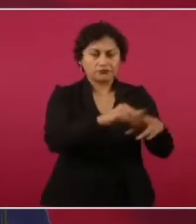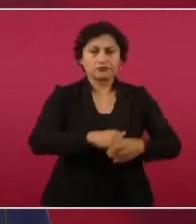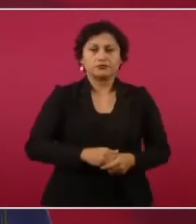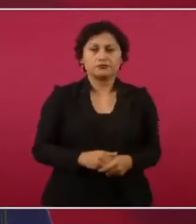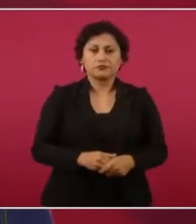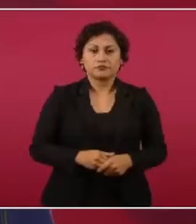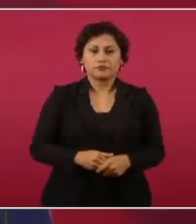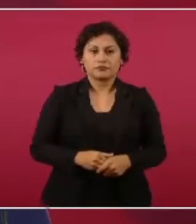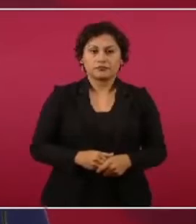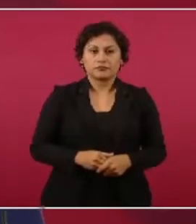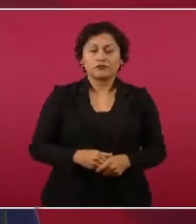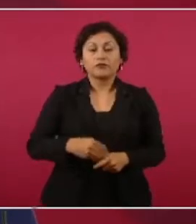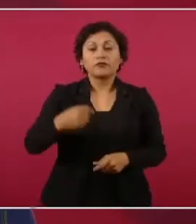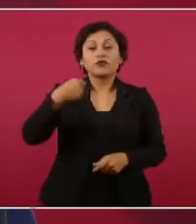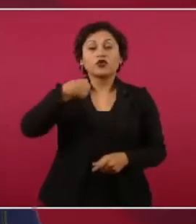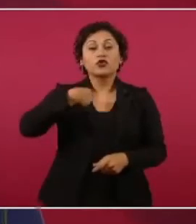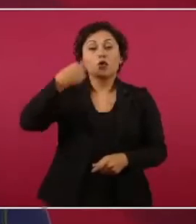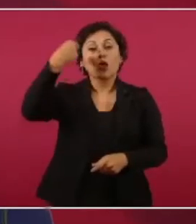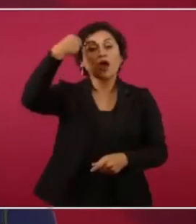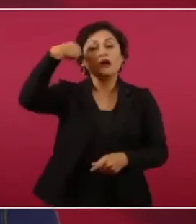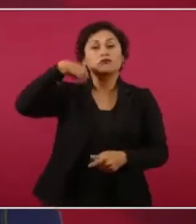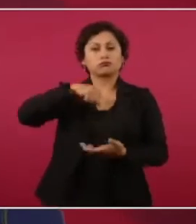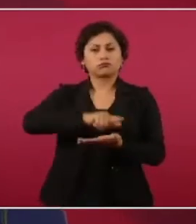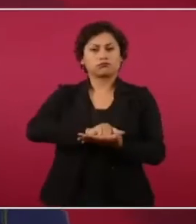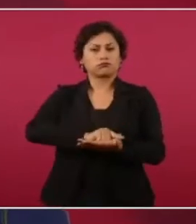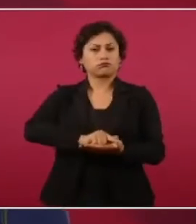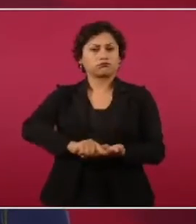Y tengo mi conciencia tranquila.